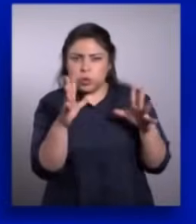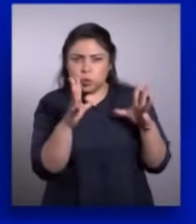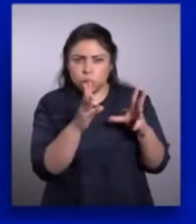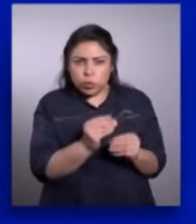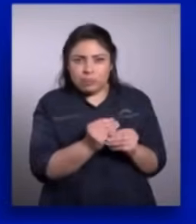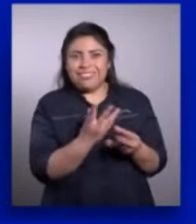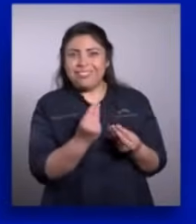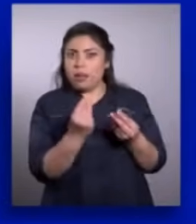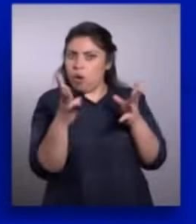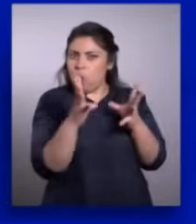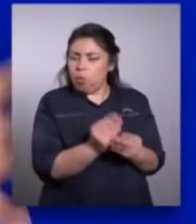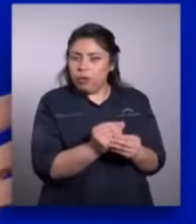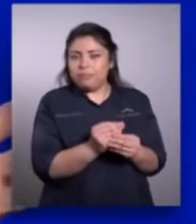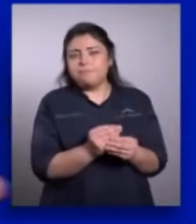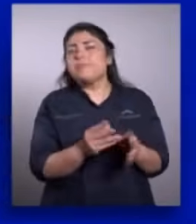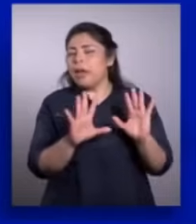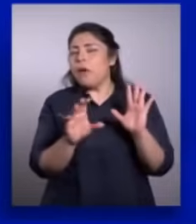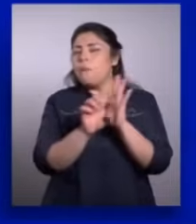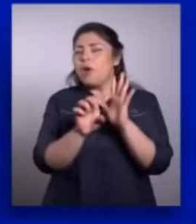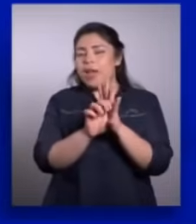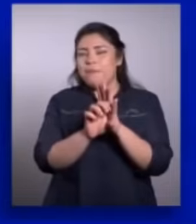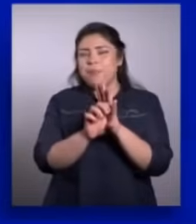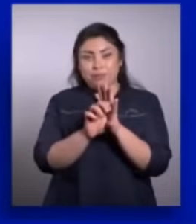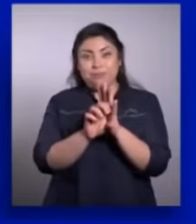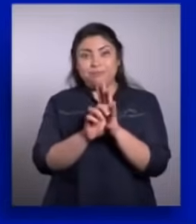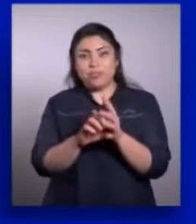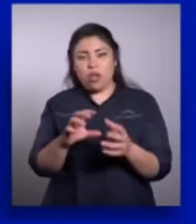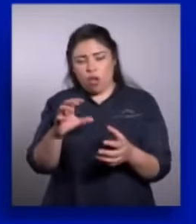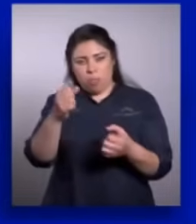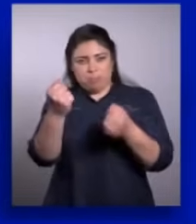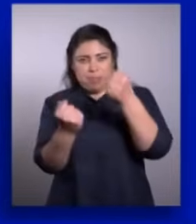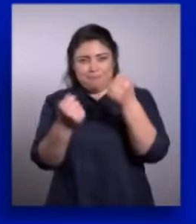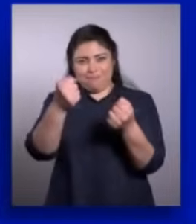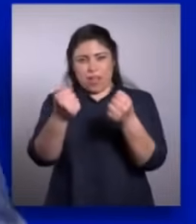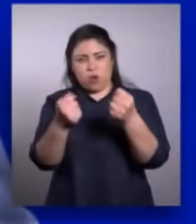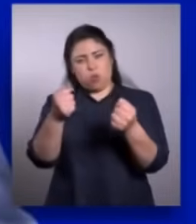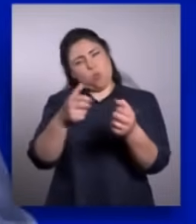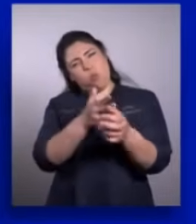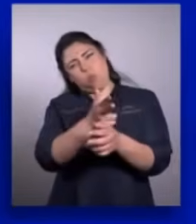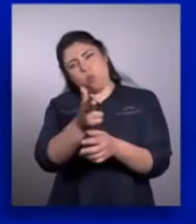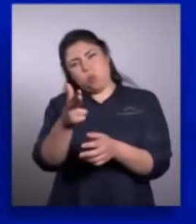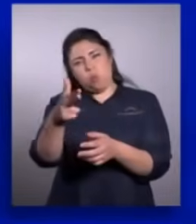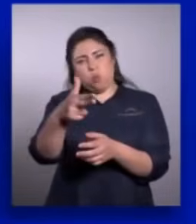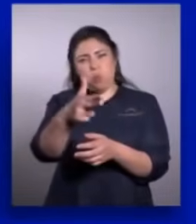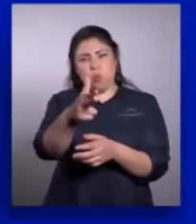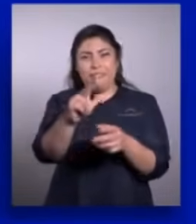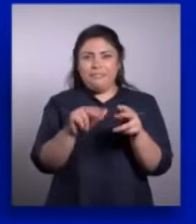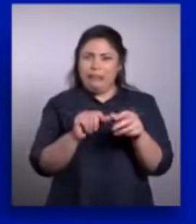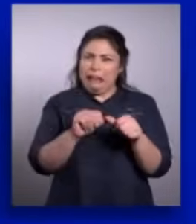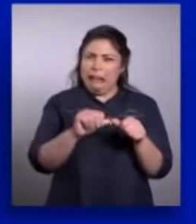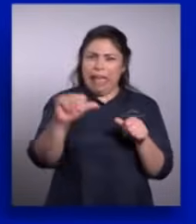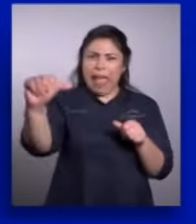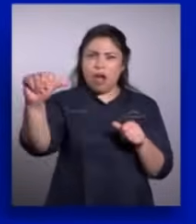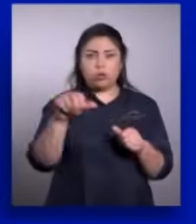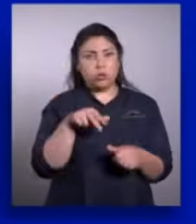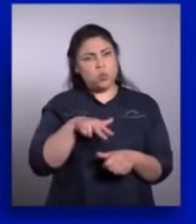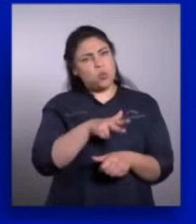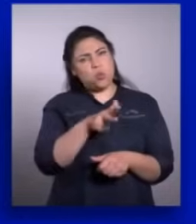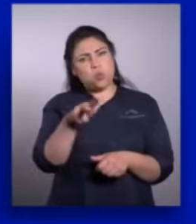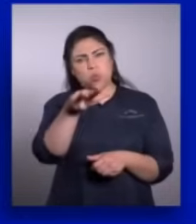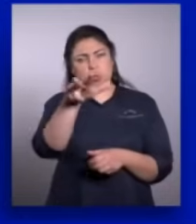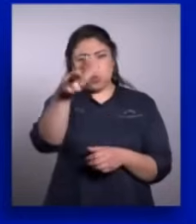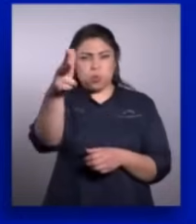por ejemplo, un neumático de repuesto en tu automóvil si vas a hacer un viaje con tu familia, pues